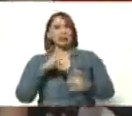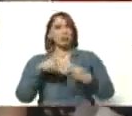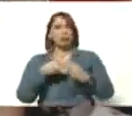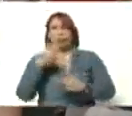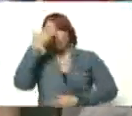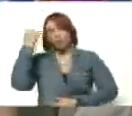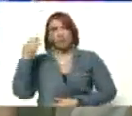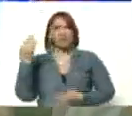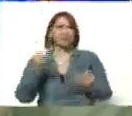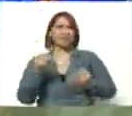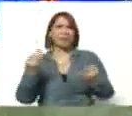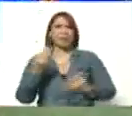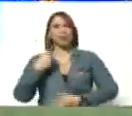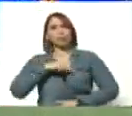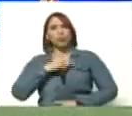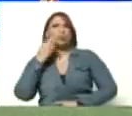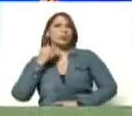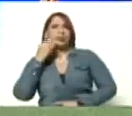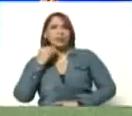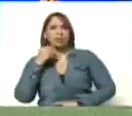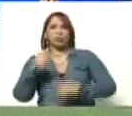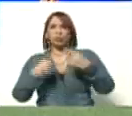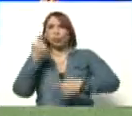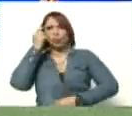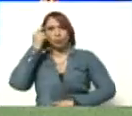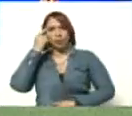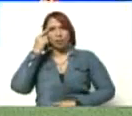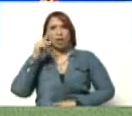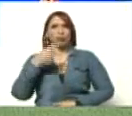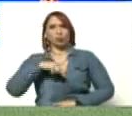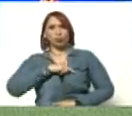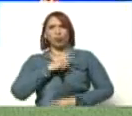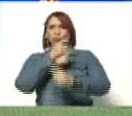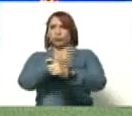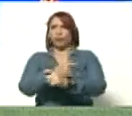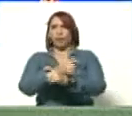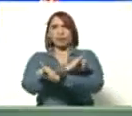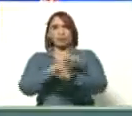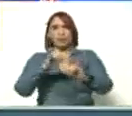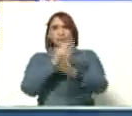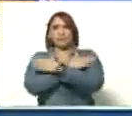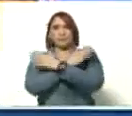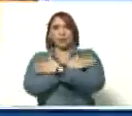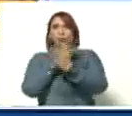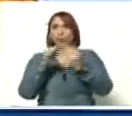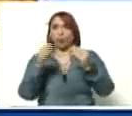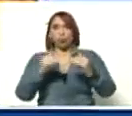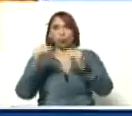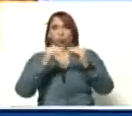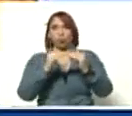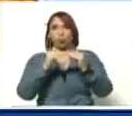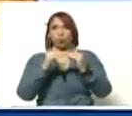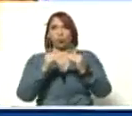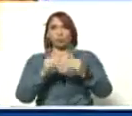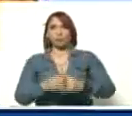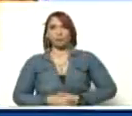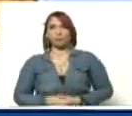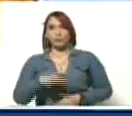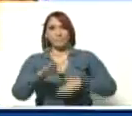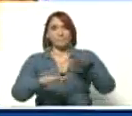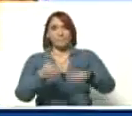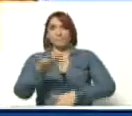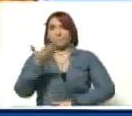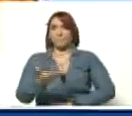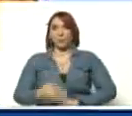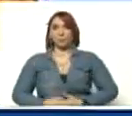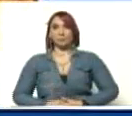estamos extrañando cada día cuando la dejamos. Así que felicitaciones a todos y a todas por este paso estratégico